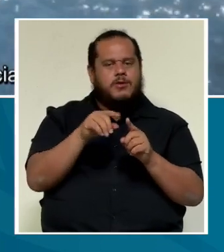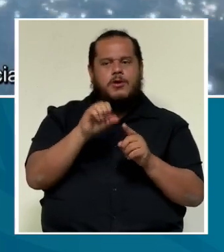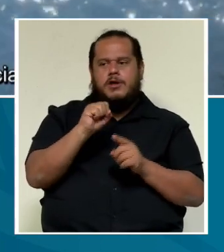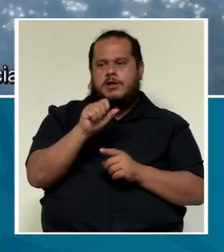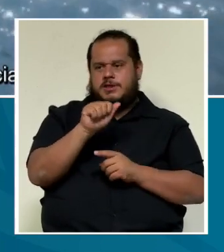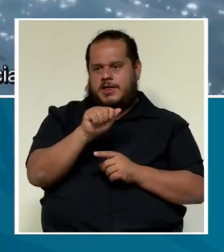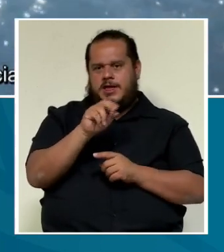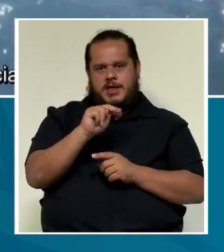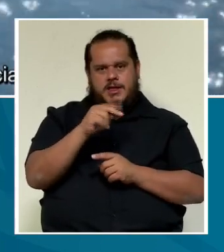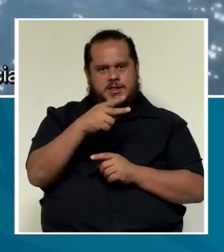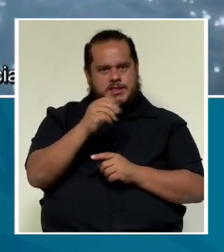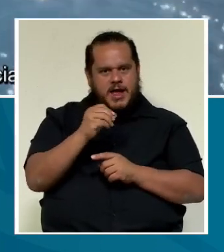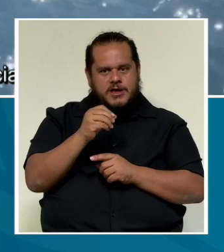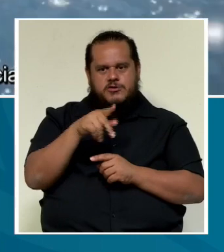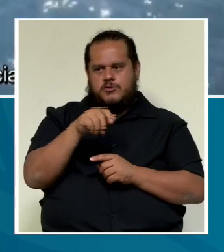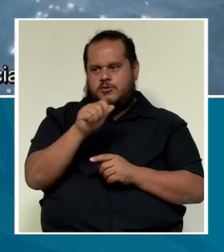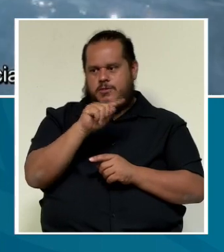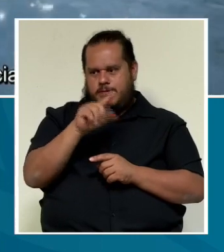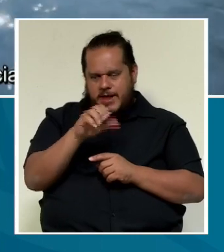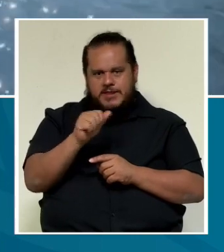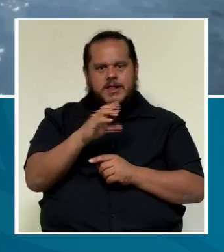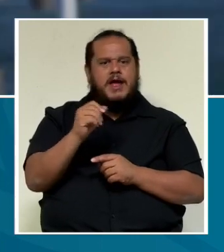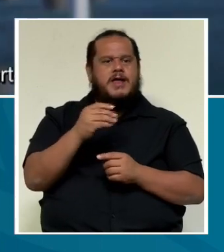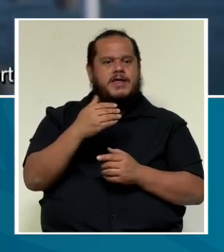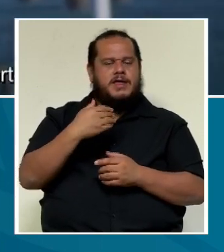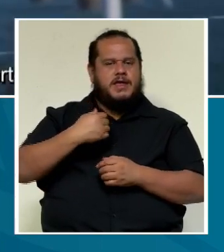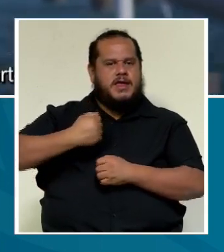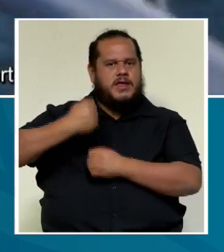ha utilizado el viento como